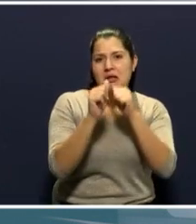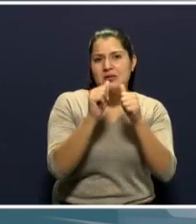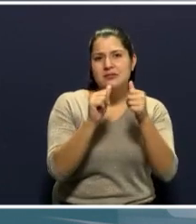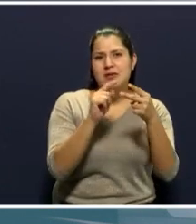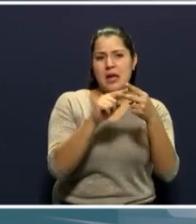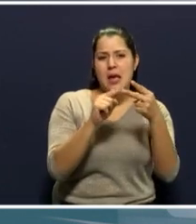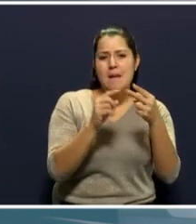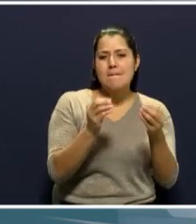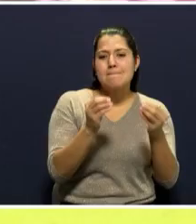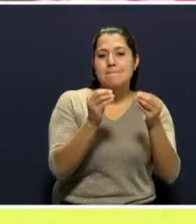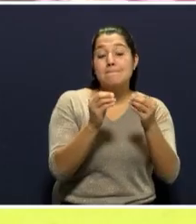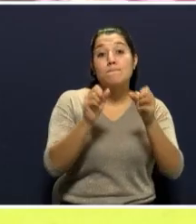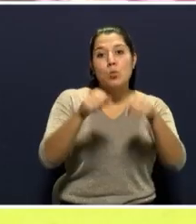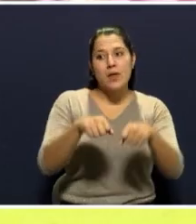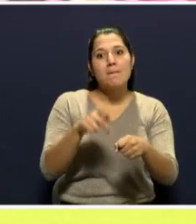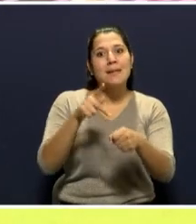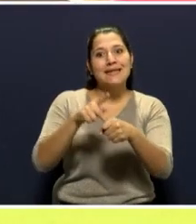fútbol.